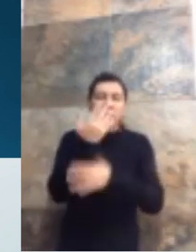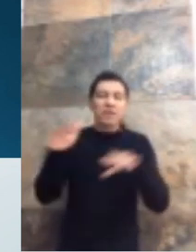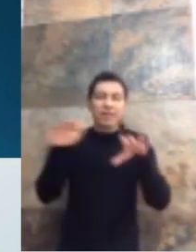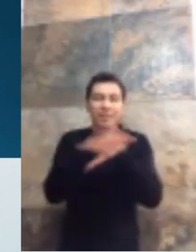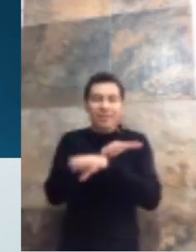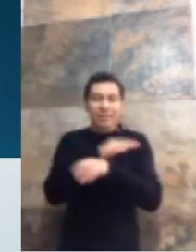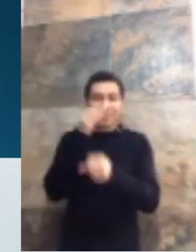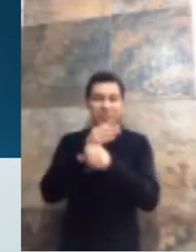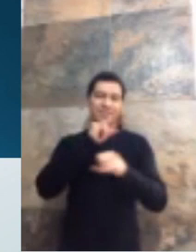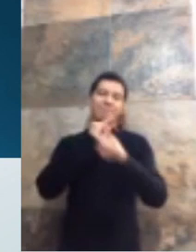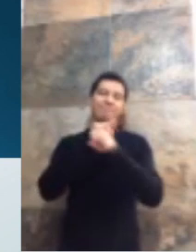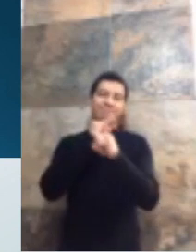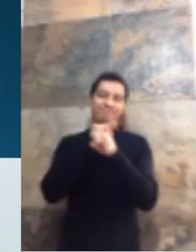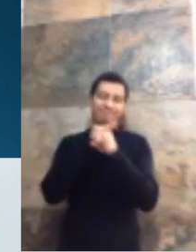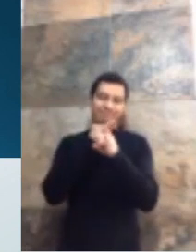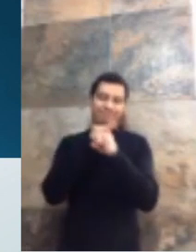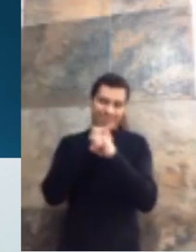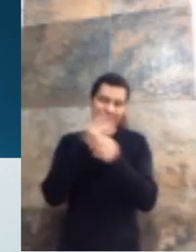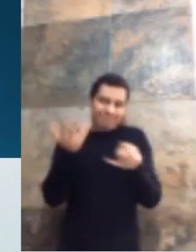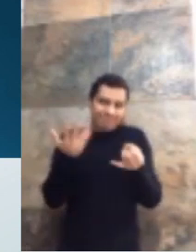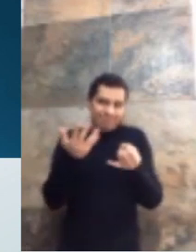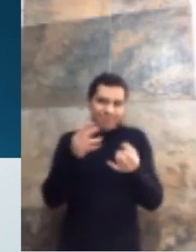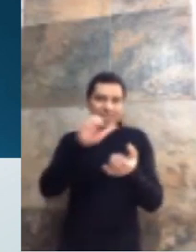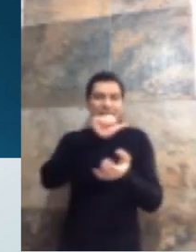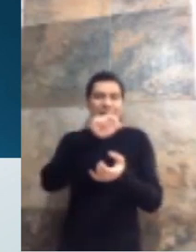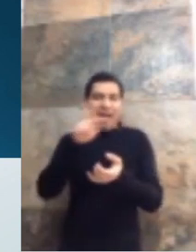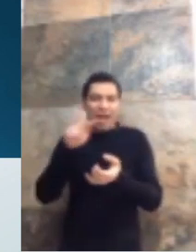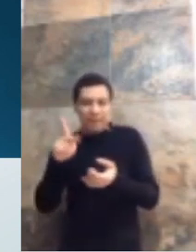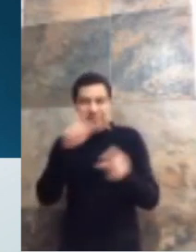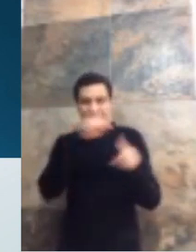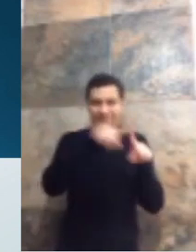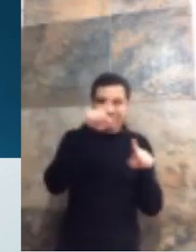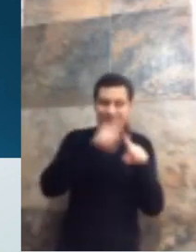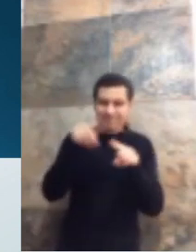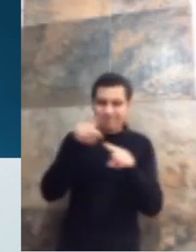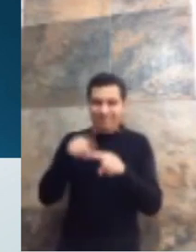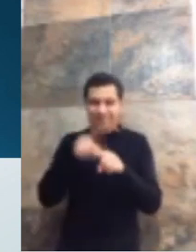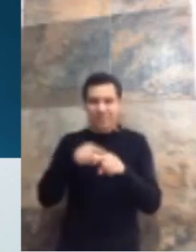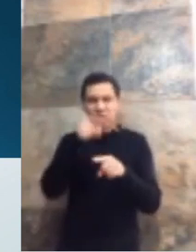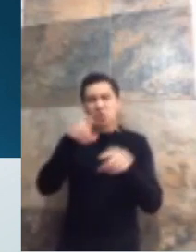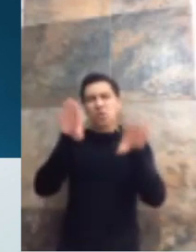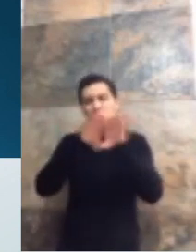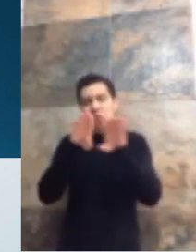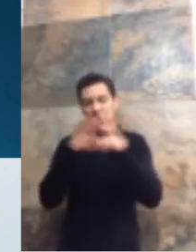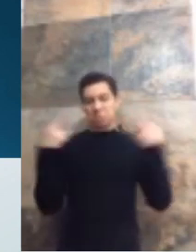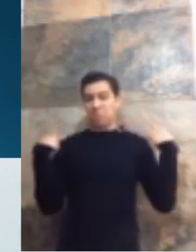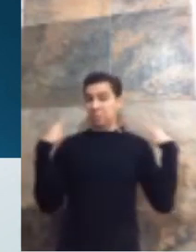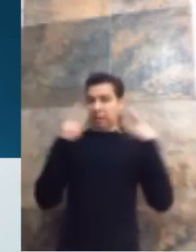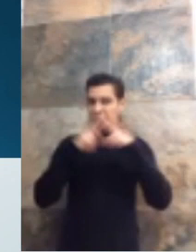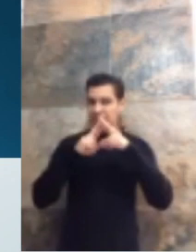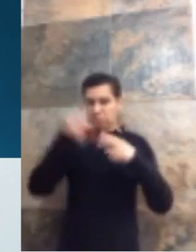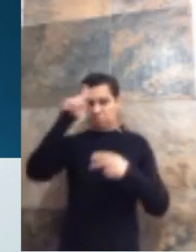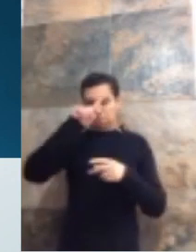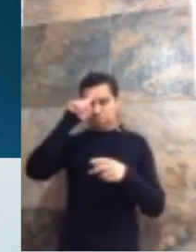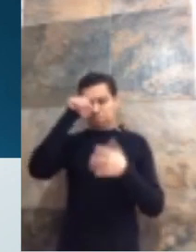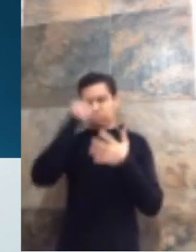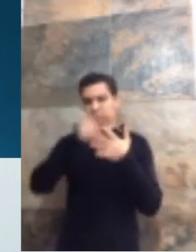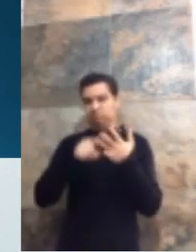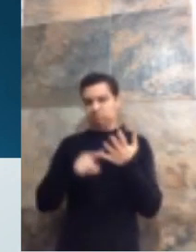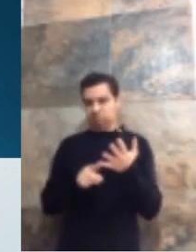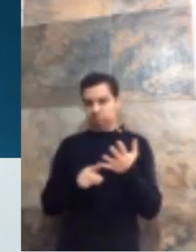naturalmente esto incluye consejos sobre el desarrollo personal y profesional como docente. Estas son las